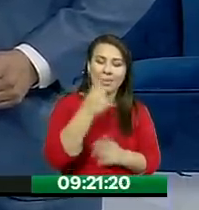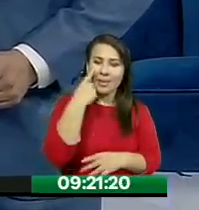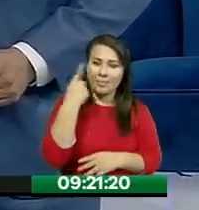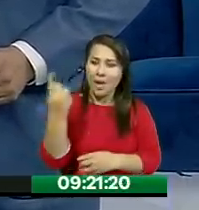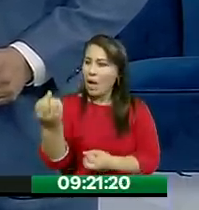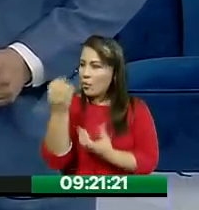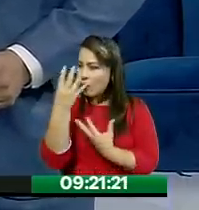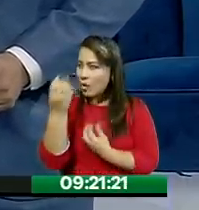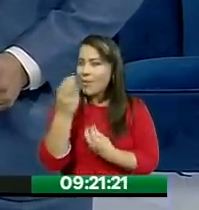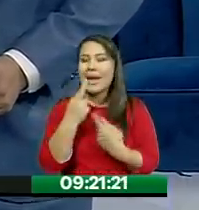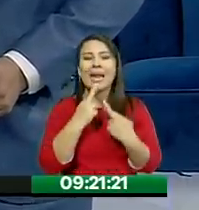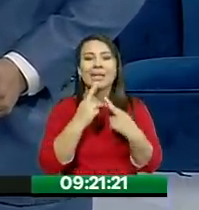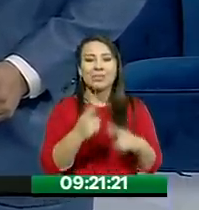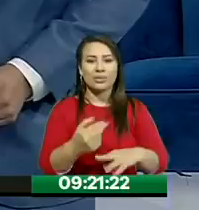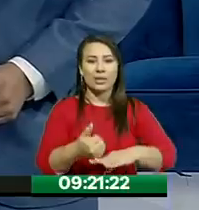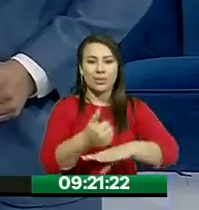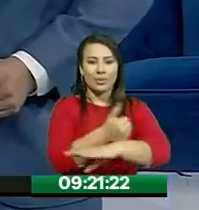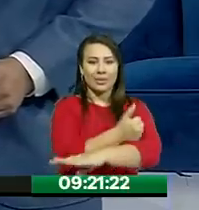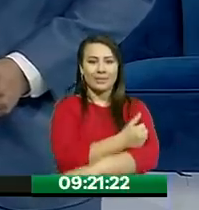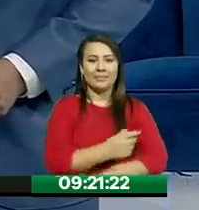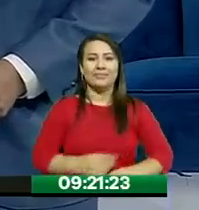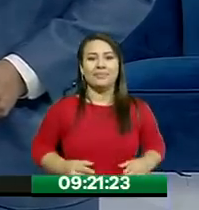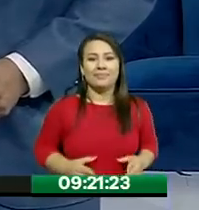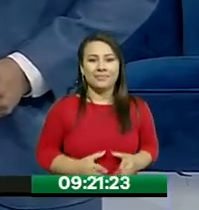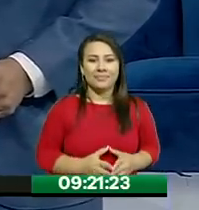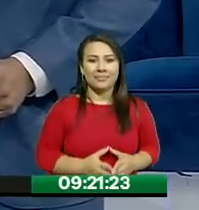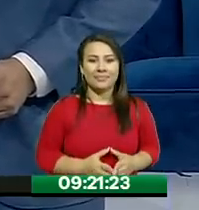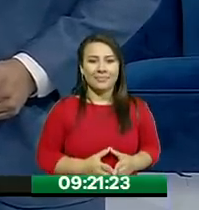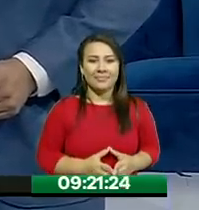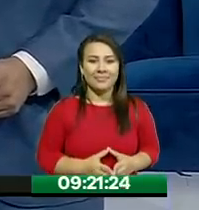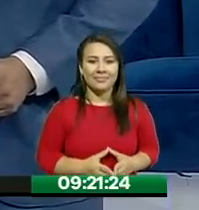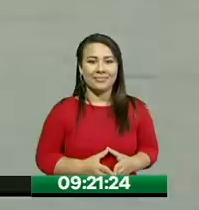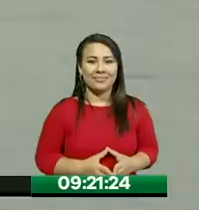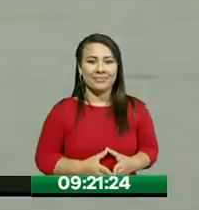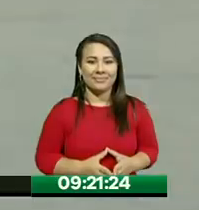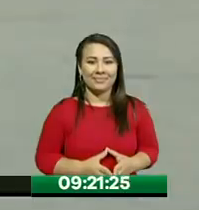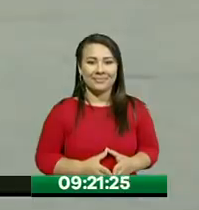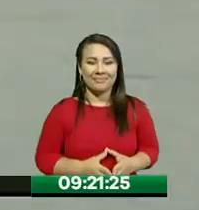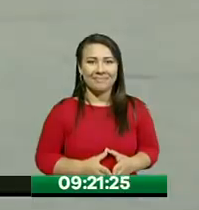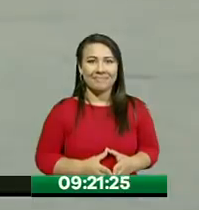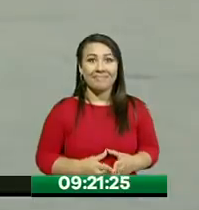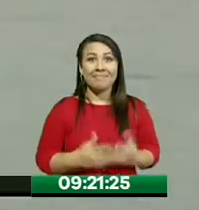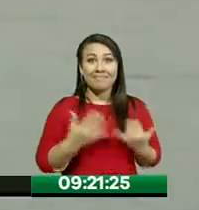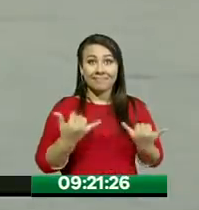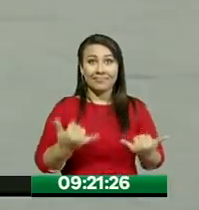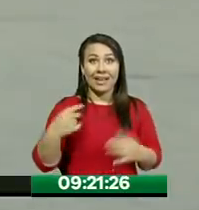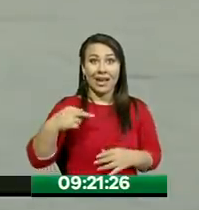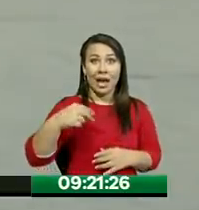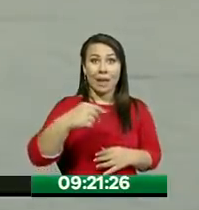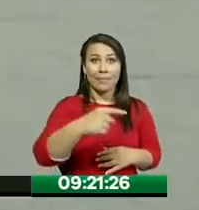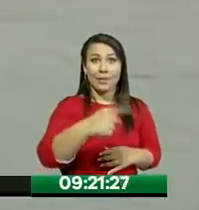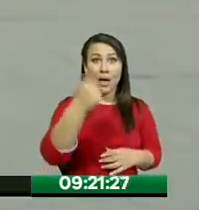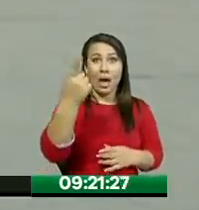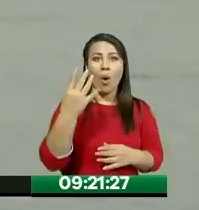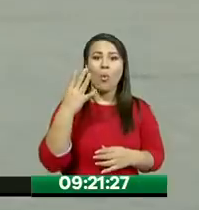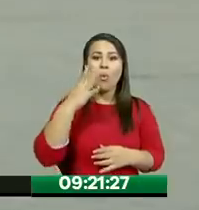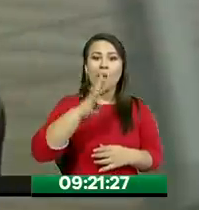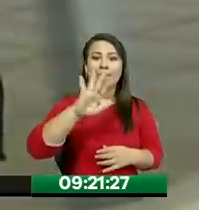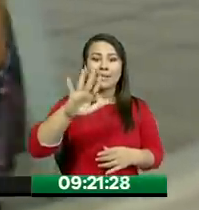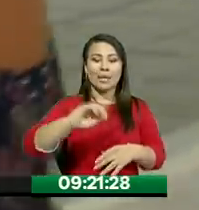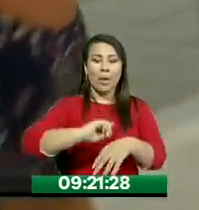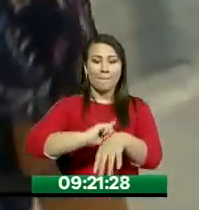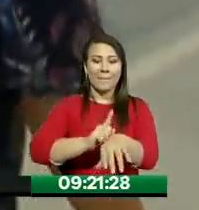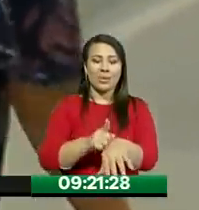100 de cocaína al país. Hasta la fecha, en Carchi, la incautación de sustancias ilícitas llega a los